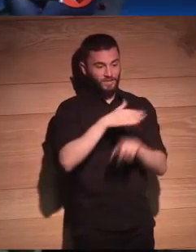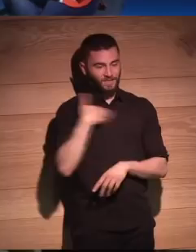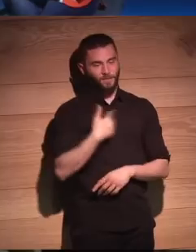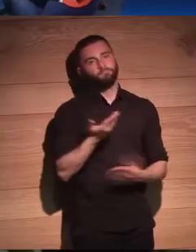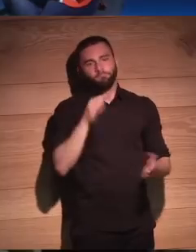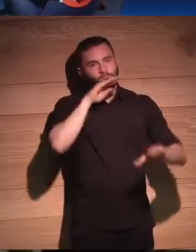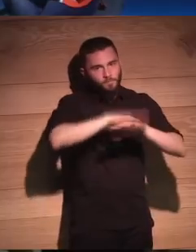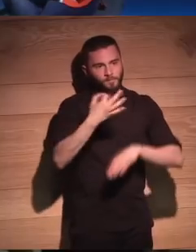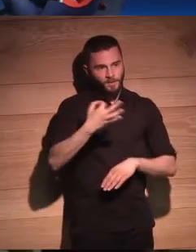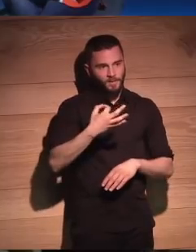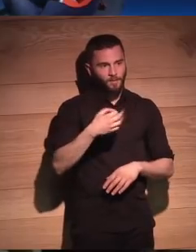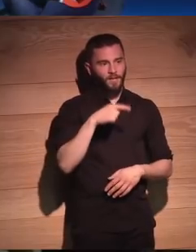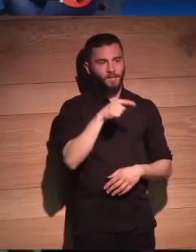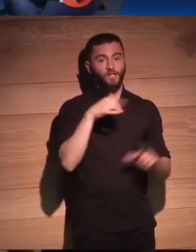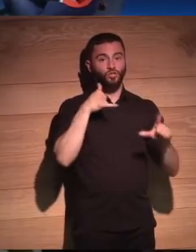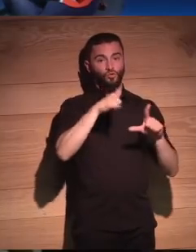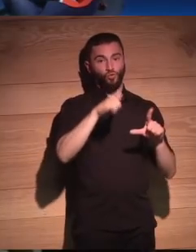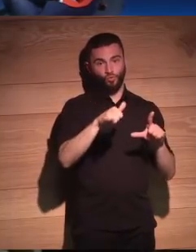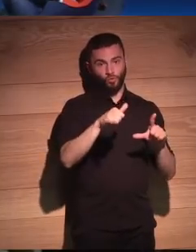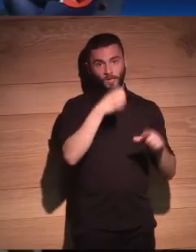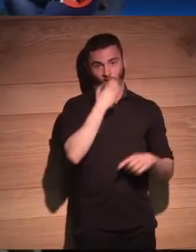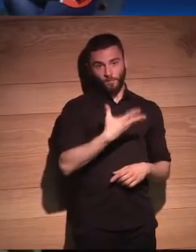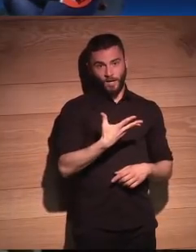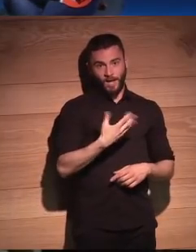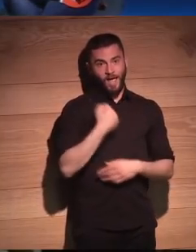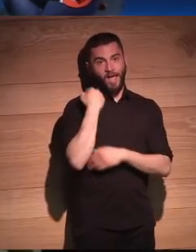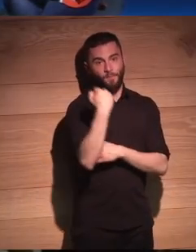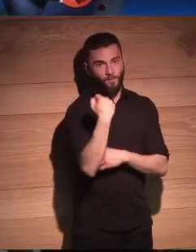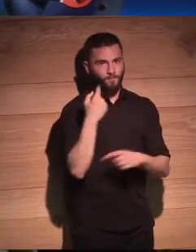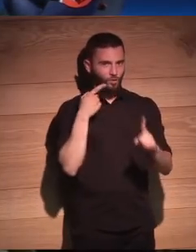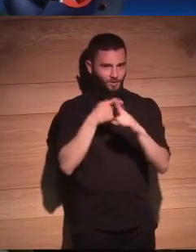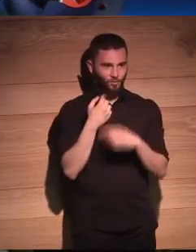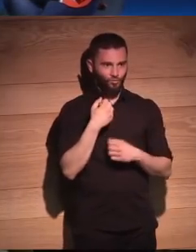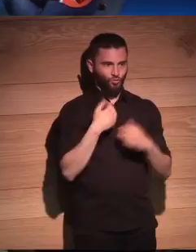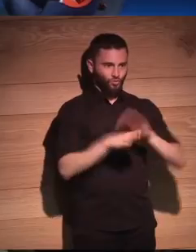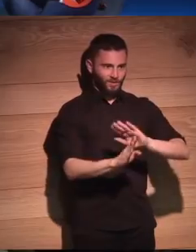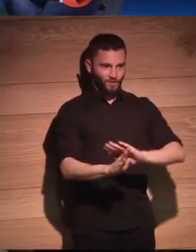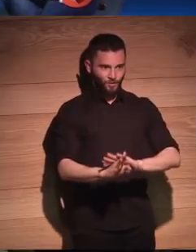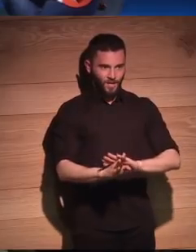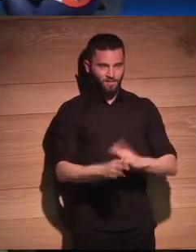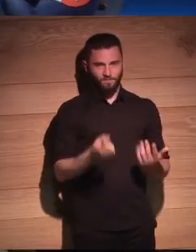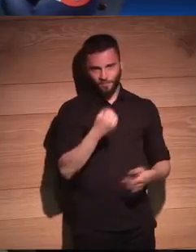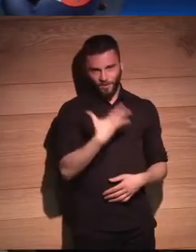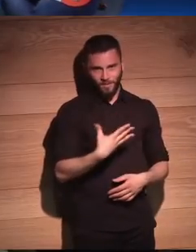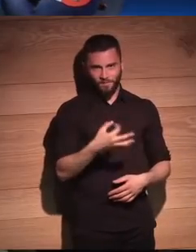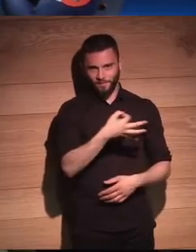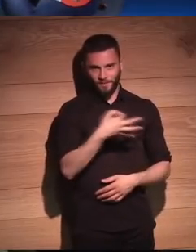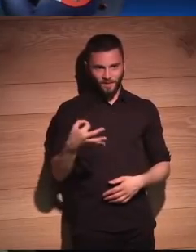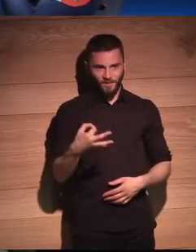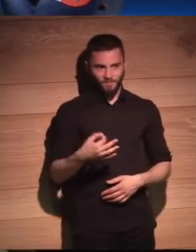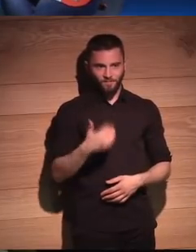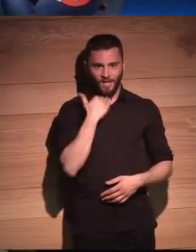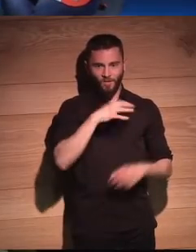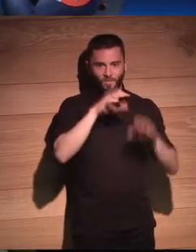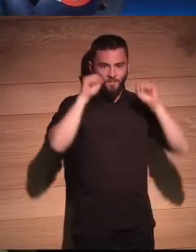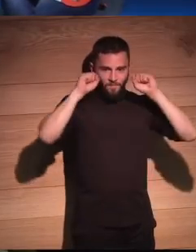estaba pidiendo a sus seguidores que la apoyen para continuar. Claro. Muy bien, Paloma, perfecto. Bueno, ¿nos queda algún martiano